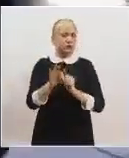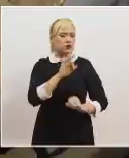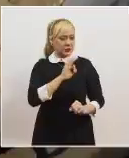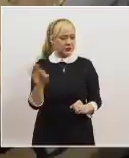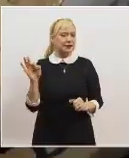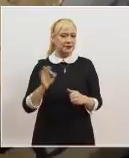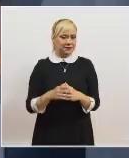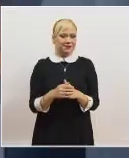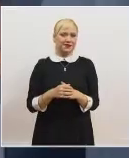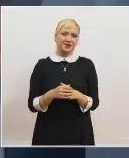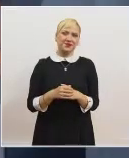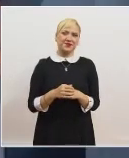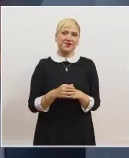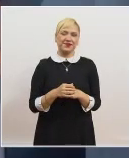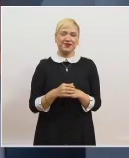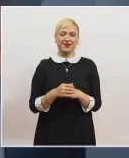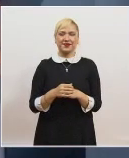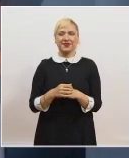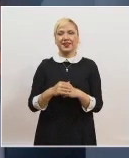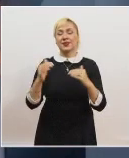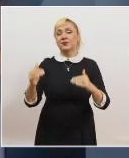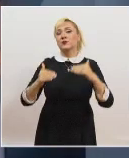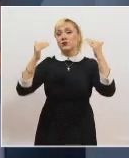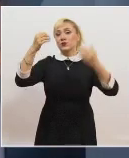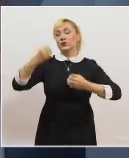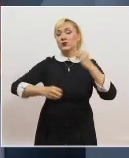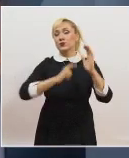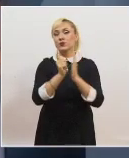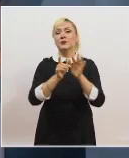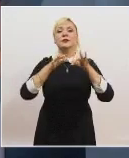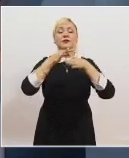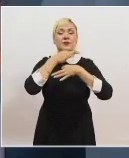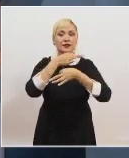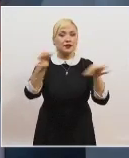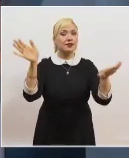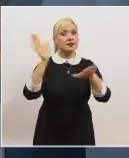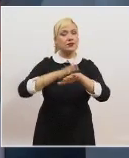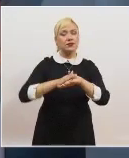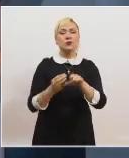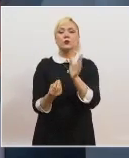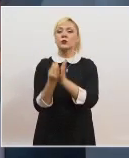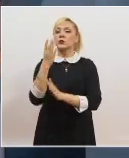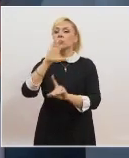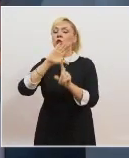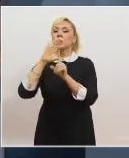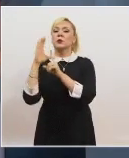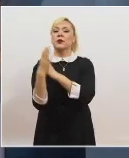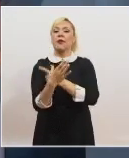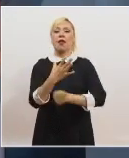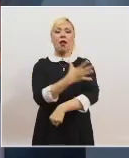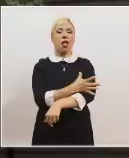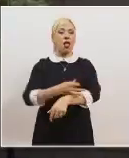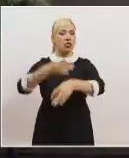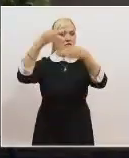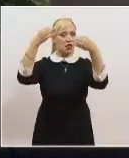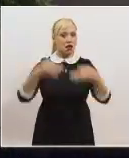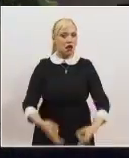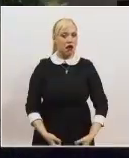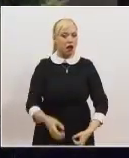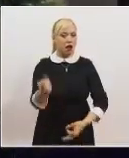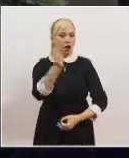Mario López Peña. La Suprema Corte dio a conocer que se instaló el Comité de Ética del Poder Judicial de la